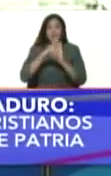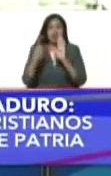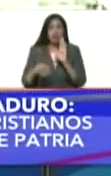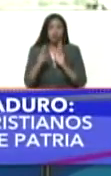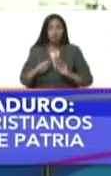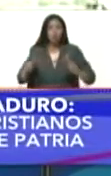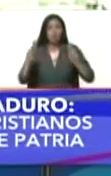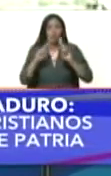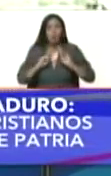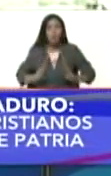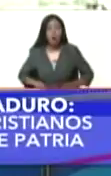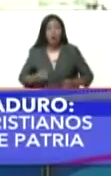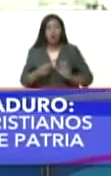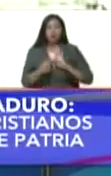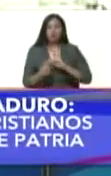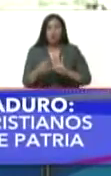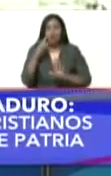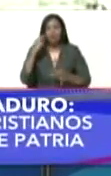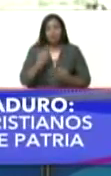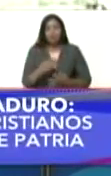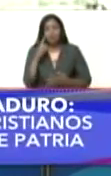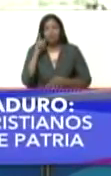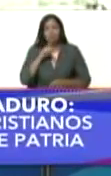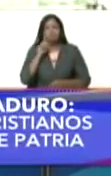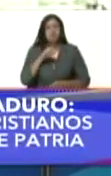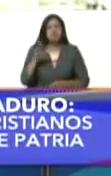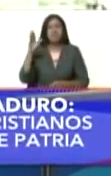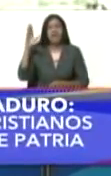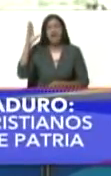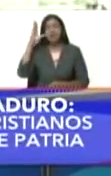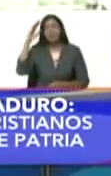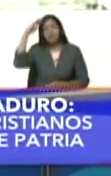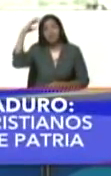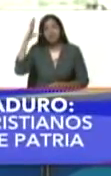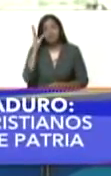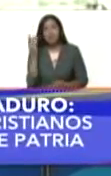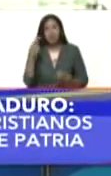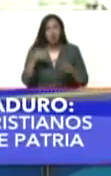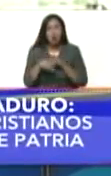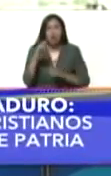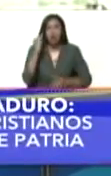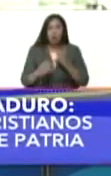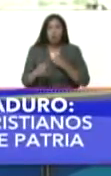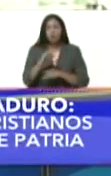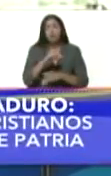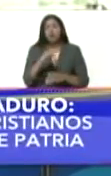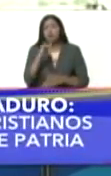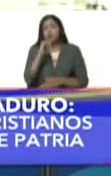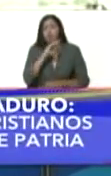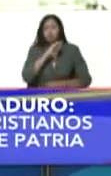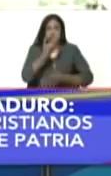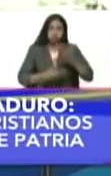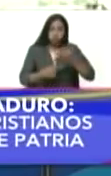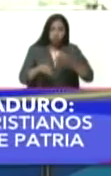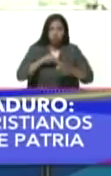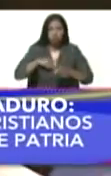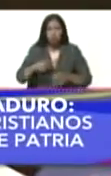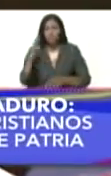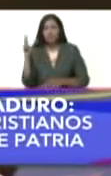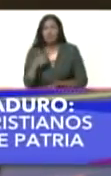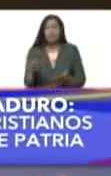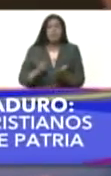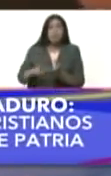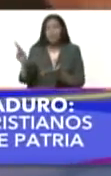de Venezuela frente a las mentiras de la Michelle Bachelet en su último informe sobre Venezuela, donde repite